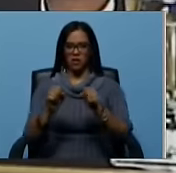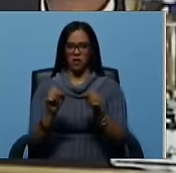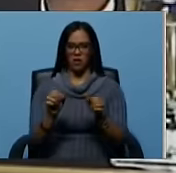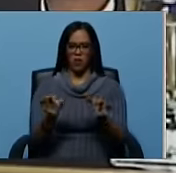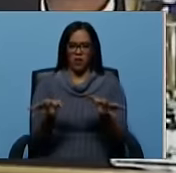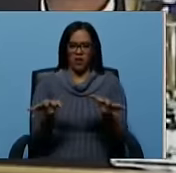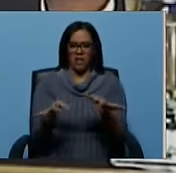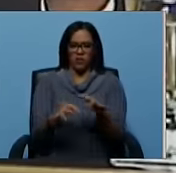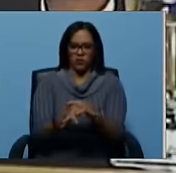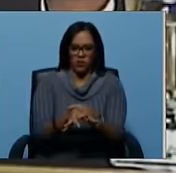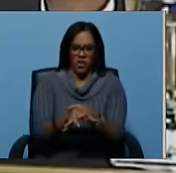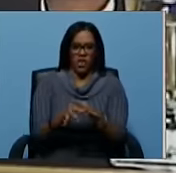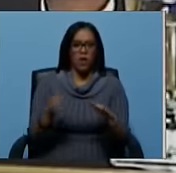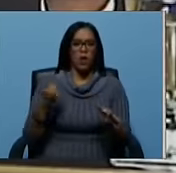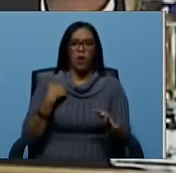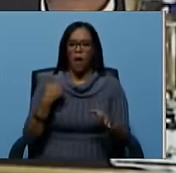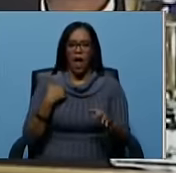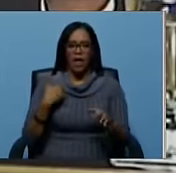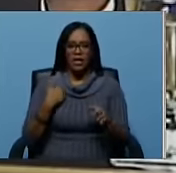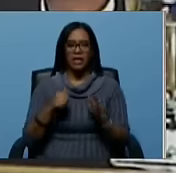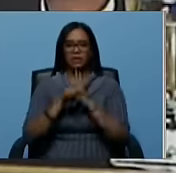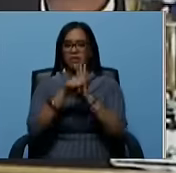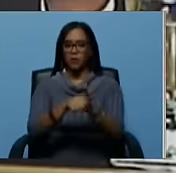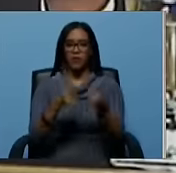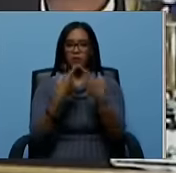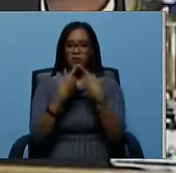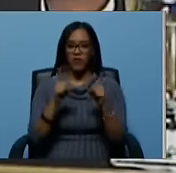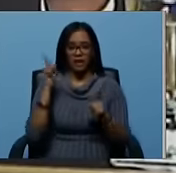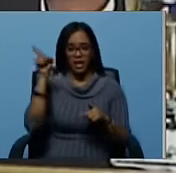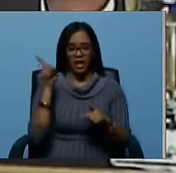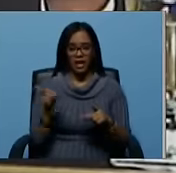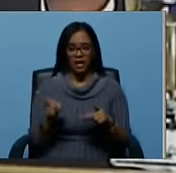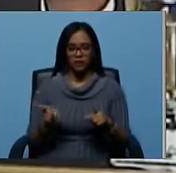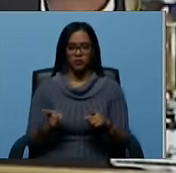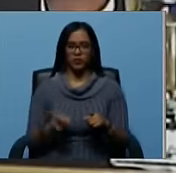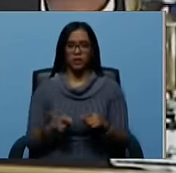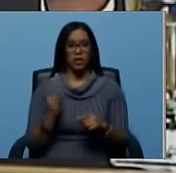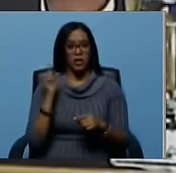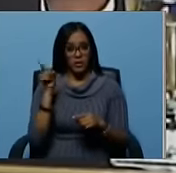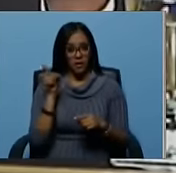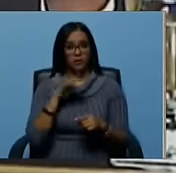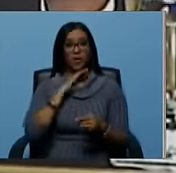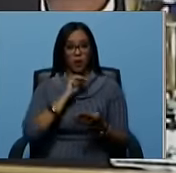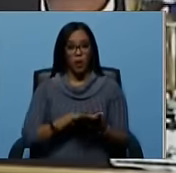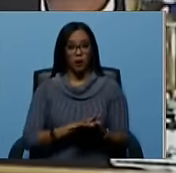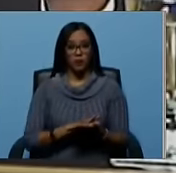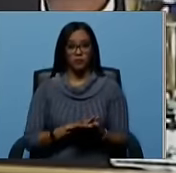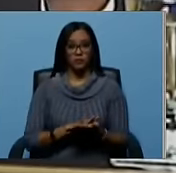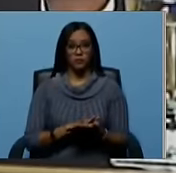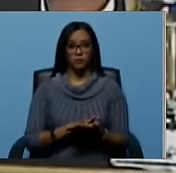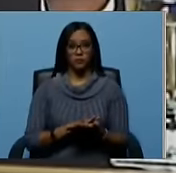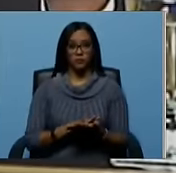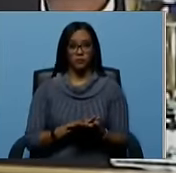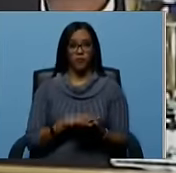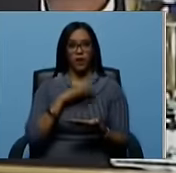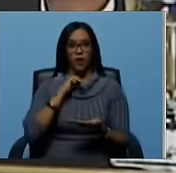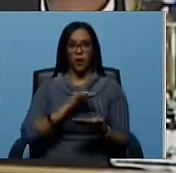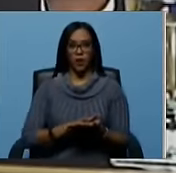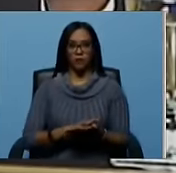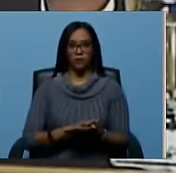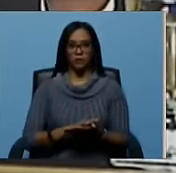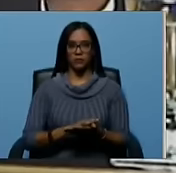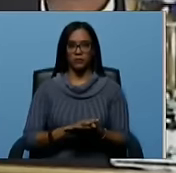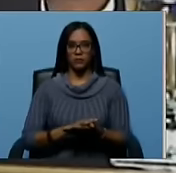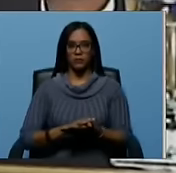cualquier expresión distinta a ellos a su mínima expresión. Eso es la muerte, ¿eh? Eso es la muerte.